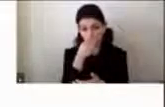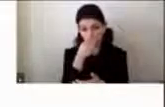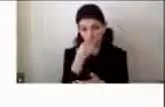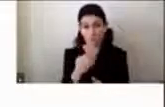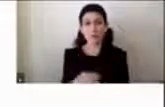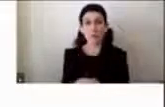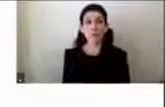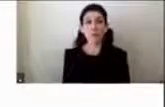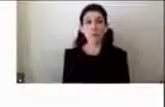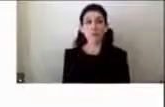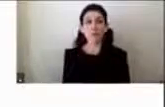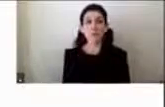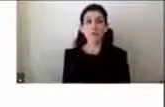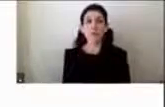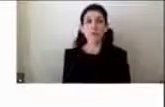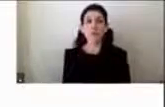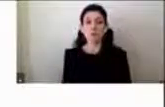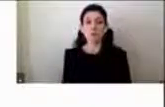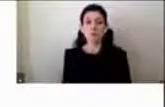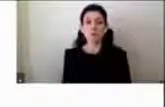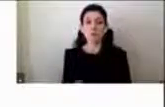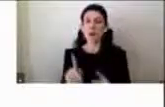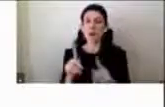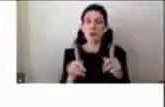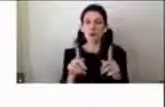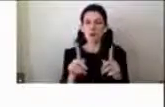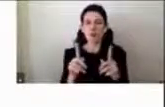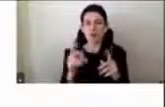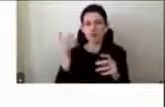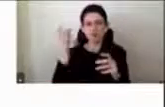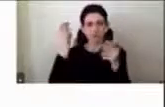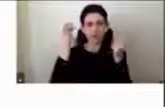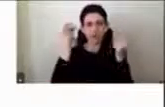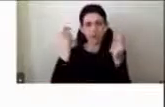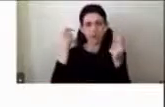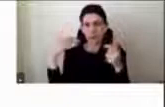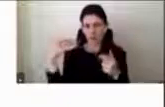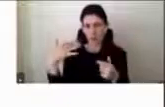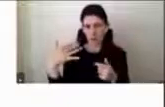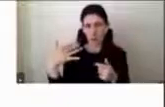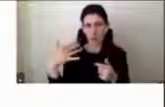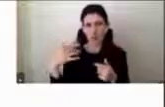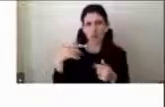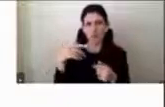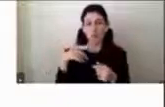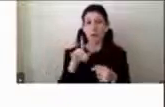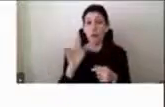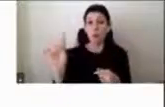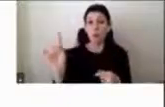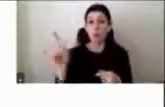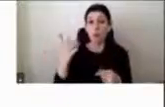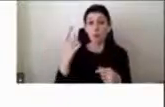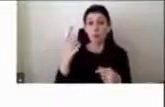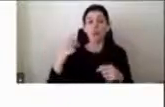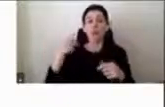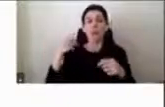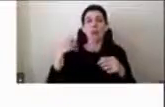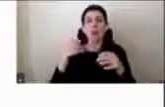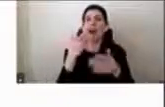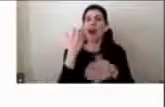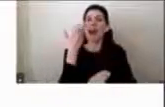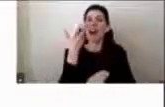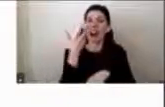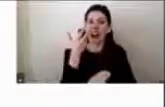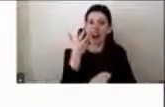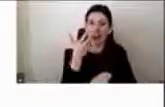neurobiología. Algunas ideas principales. Lo primero tiene que ver con que en términos neurobiológicos tenemos una estructura, tenemos un